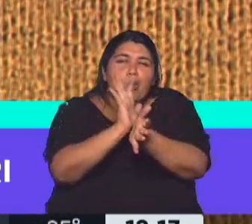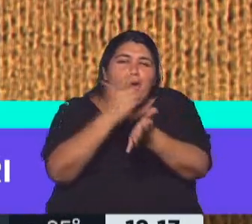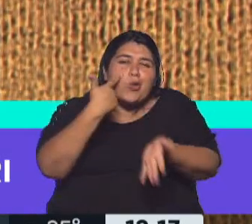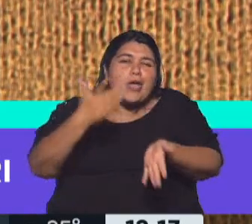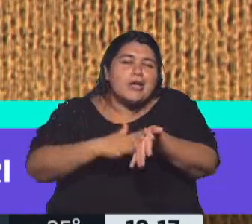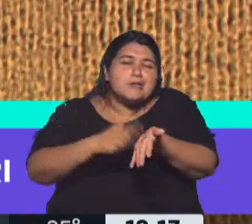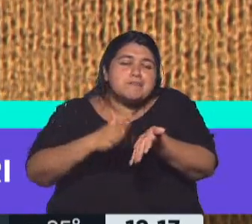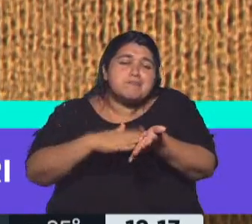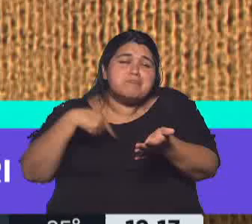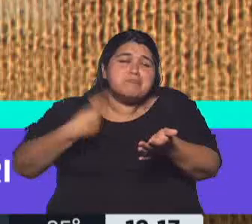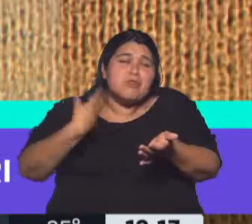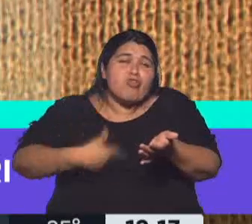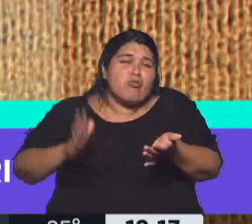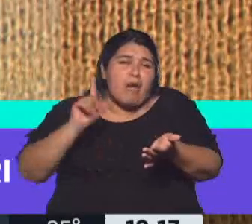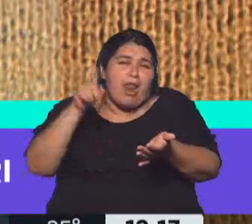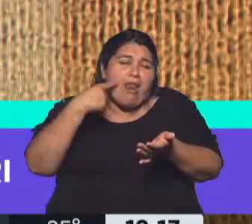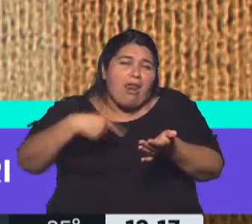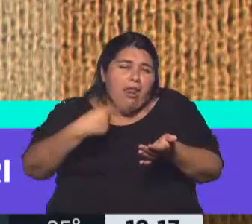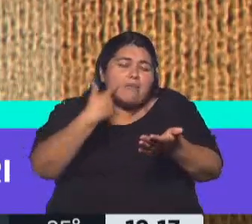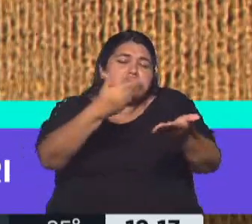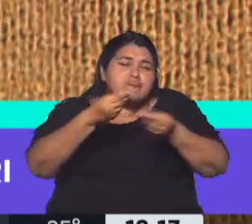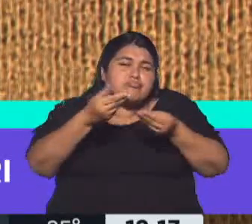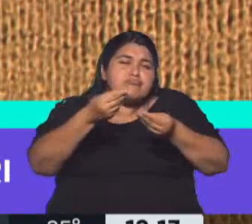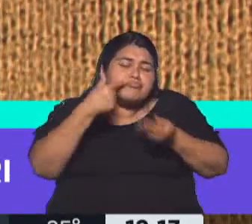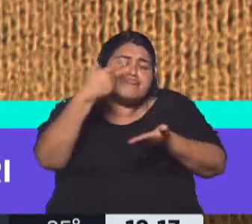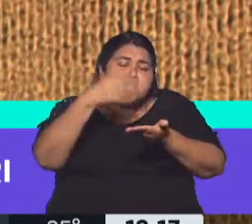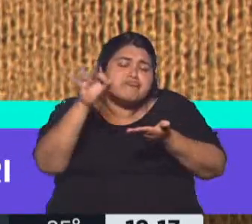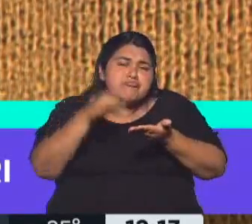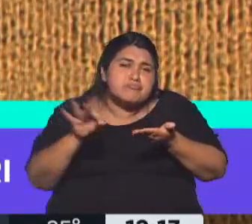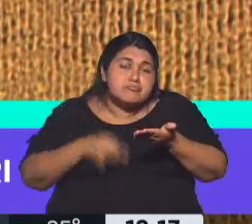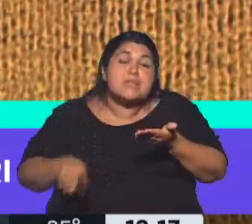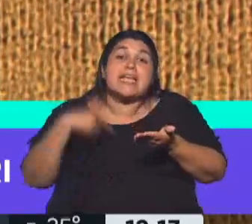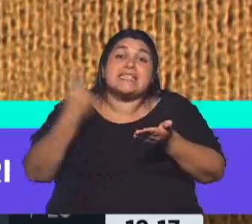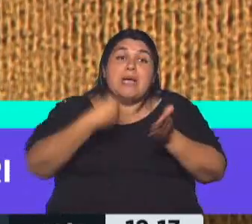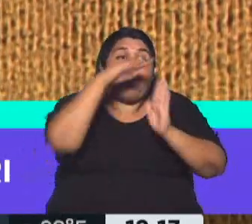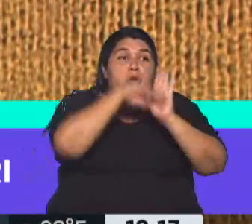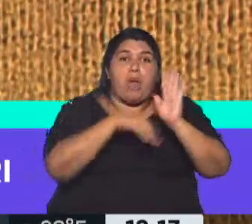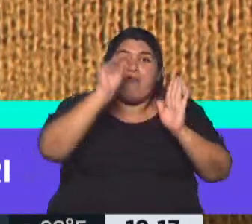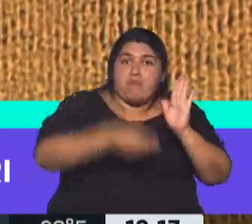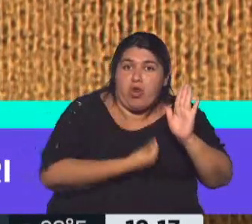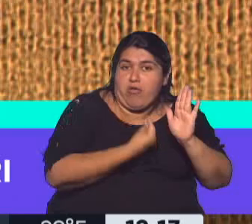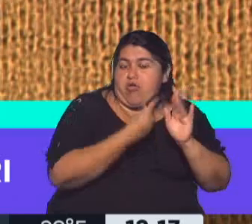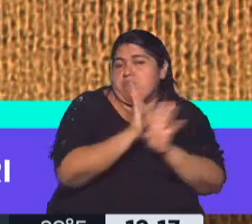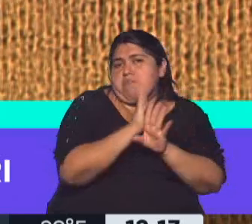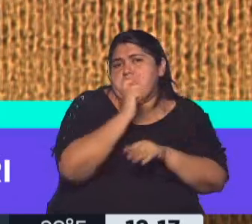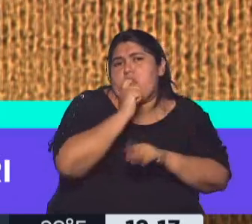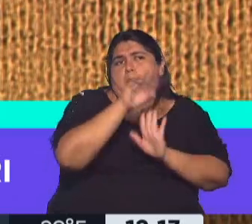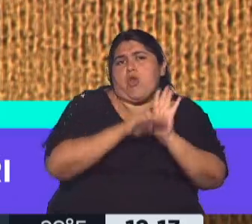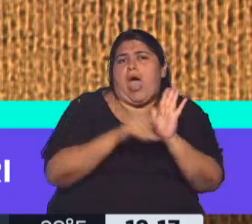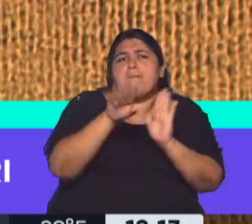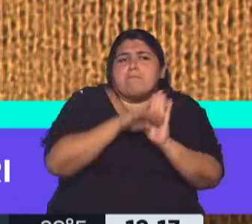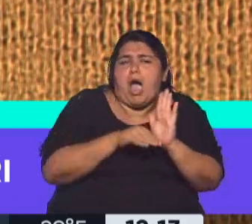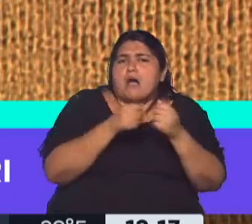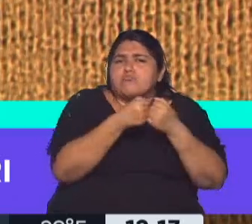manera. Es un chequeo de rutina. ¿Por qué? Porque cuando ocurre que fracasa un programa, como fracasó el programa anterior